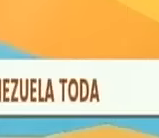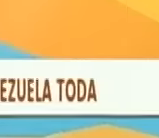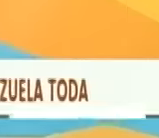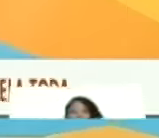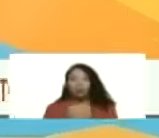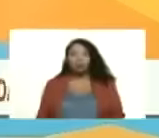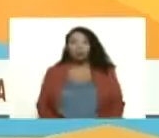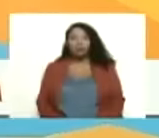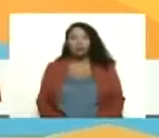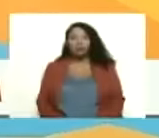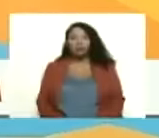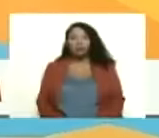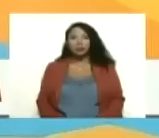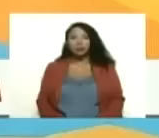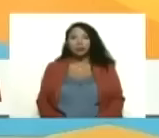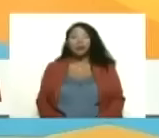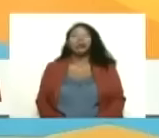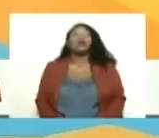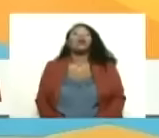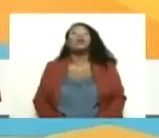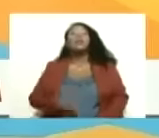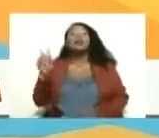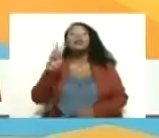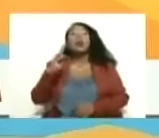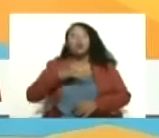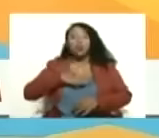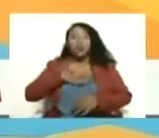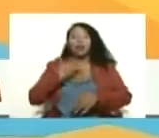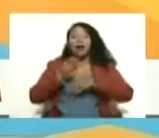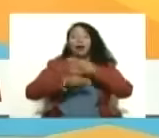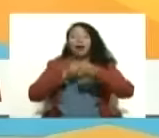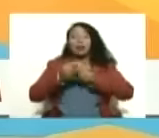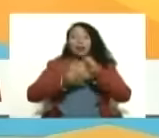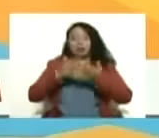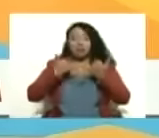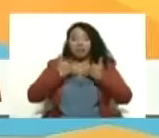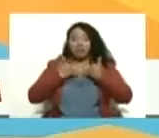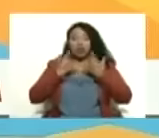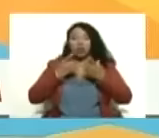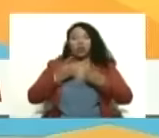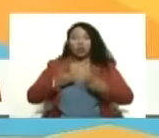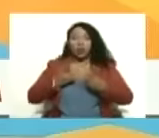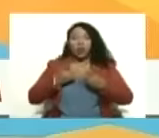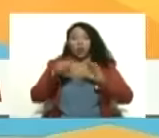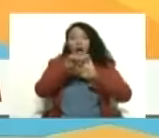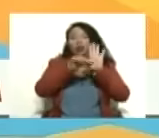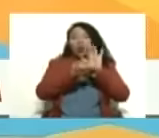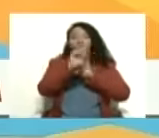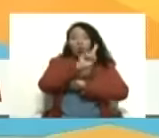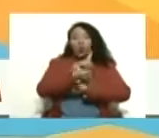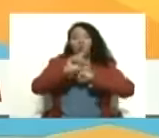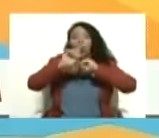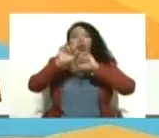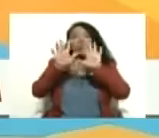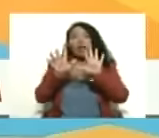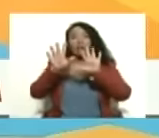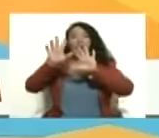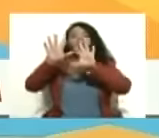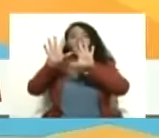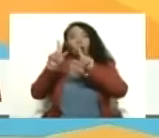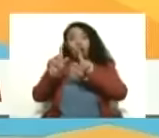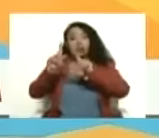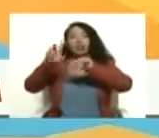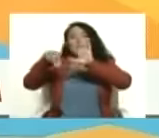soberanía Independencia e integridad territorial conforme los artículos 1 10 12 13